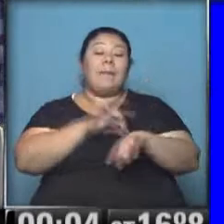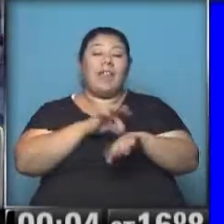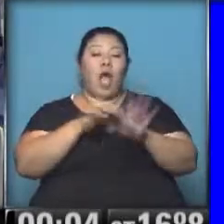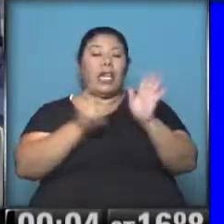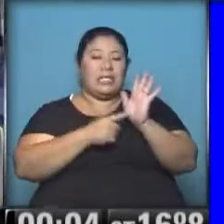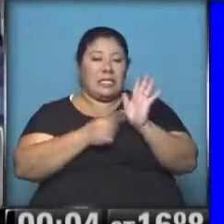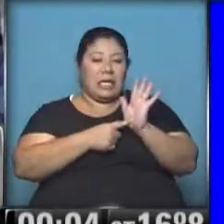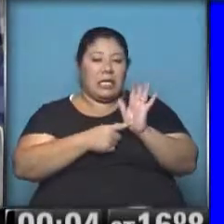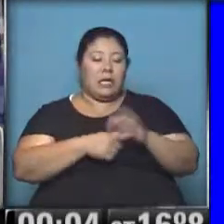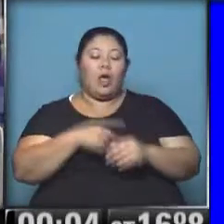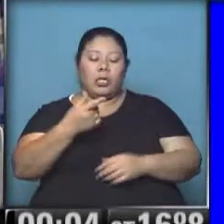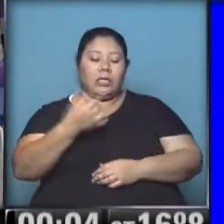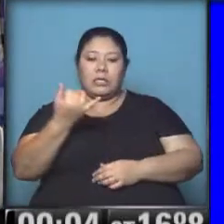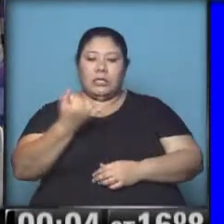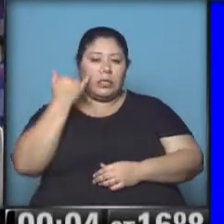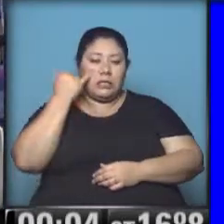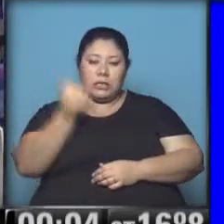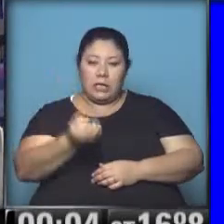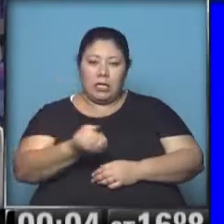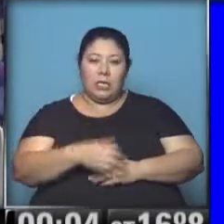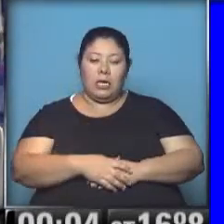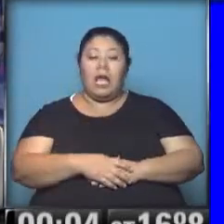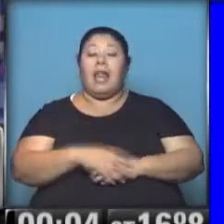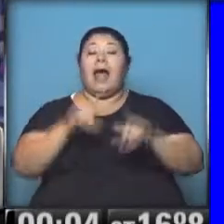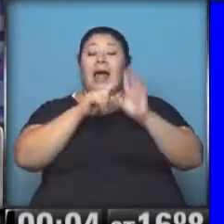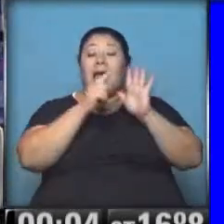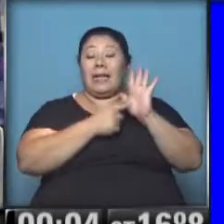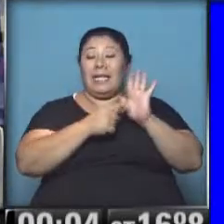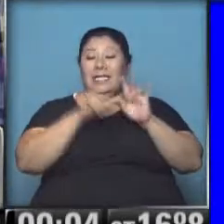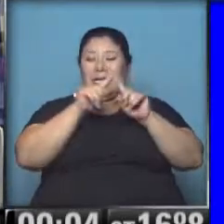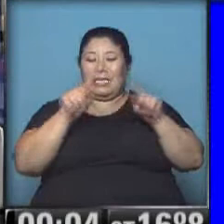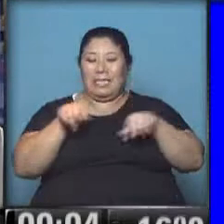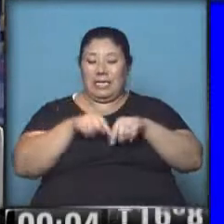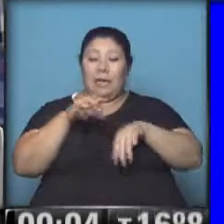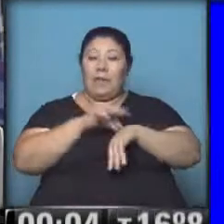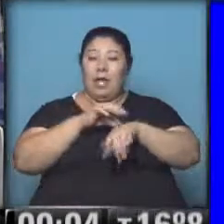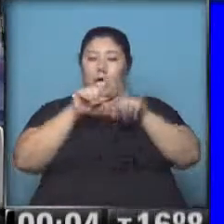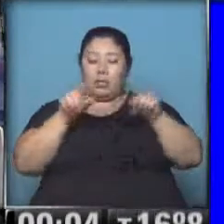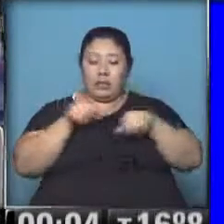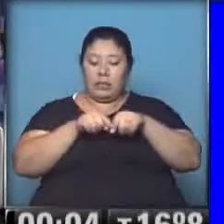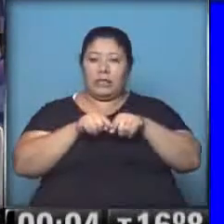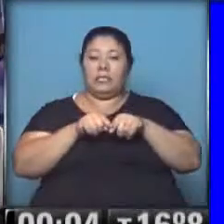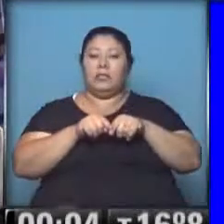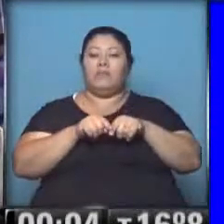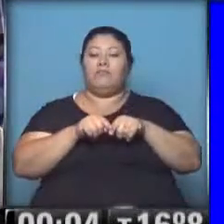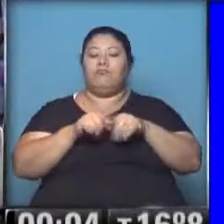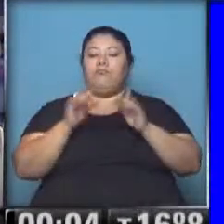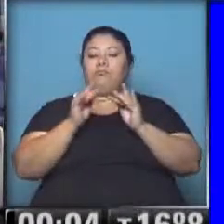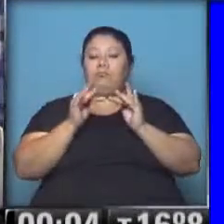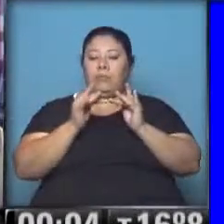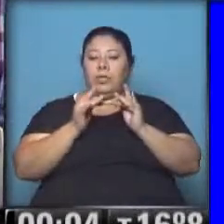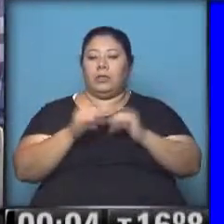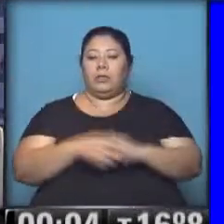a nivel oficial. Lo que me explicaban es que ya las recetas son electrónicas y, por ejemplo, un médico le salta si el medicamento que está